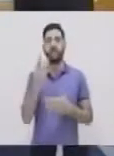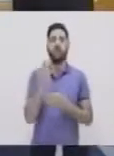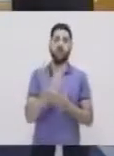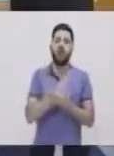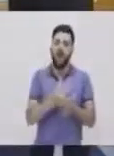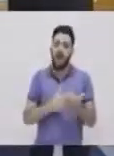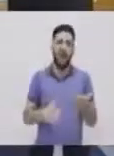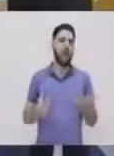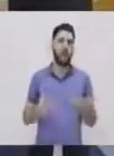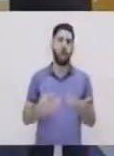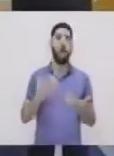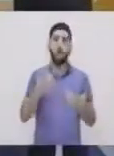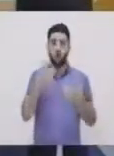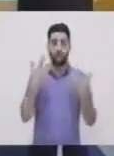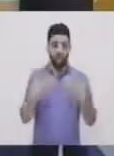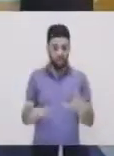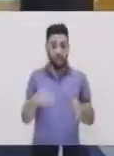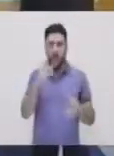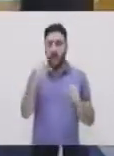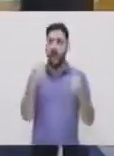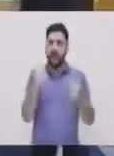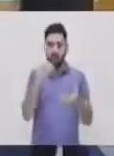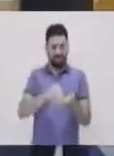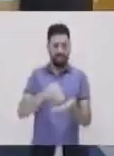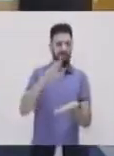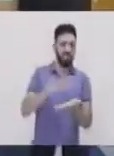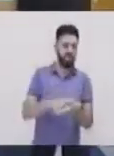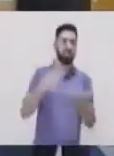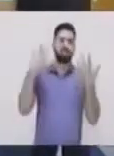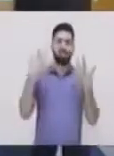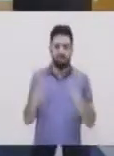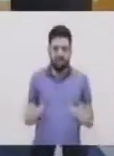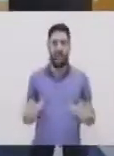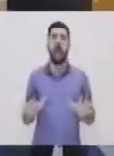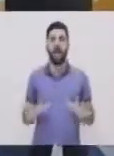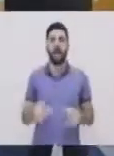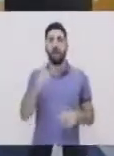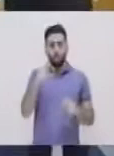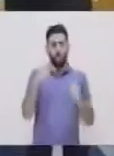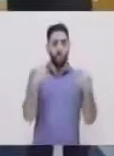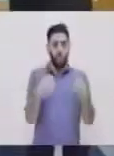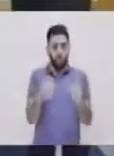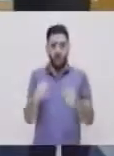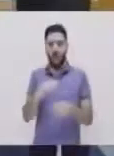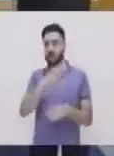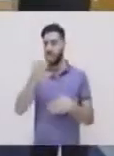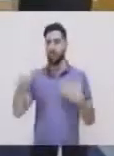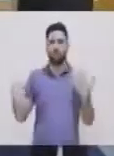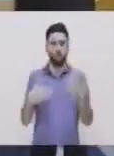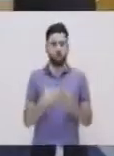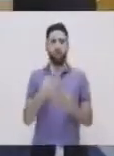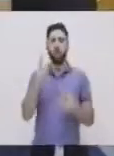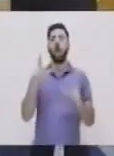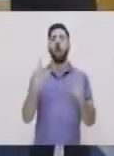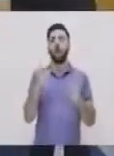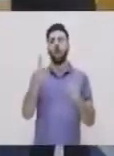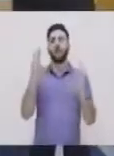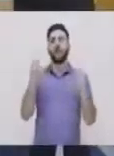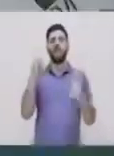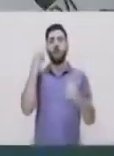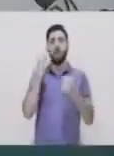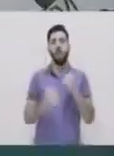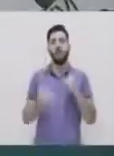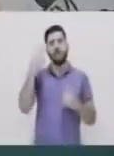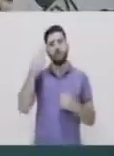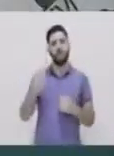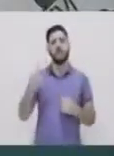si tú creas tal vez algún tipo de narración, si tú estás haciendo tu reportaje y creas una narración acerca del último día